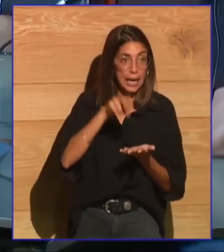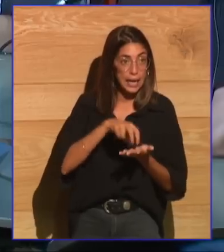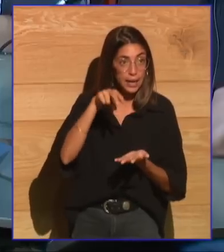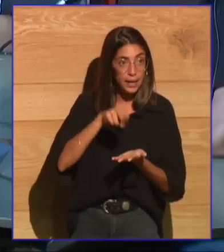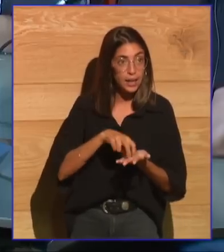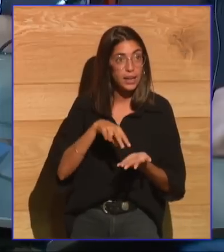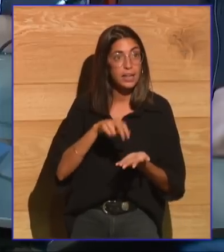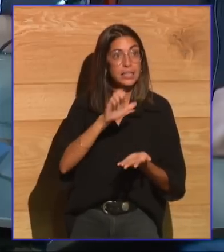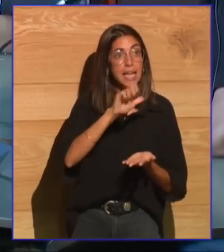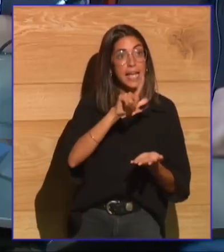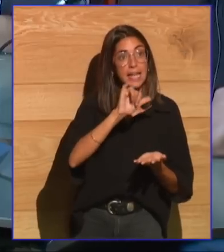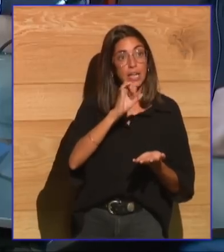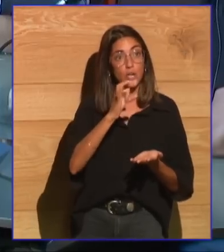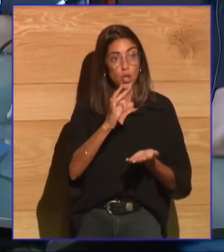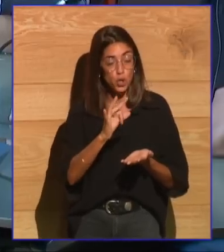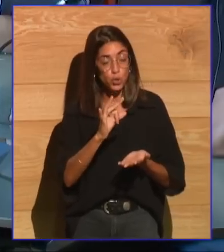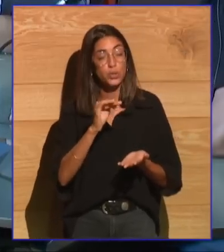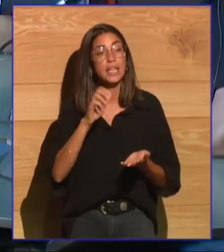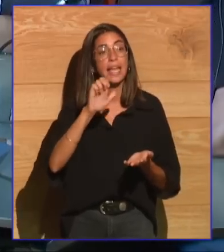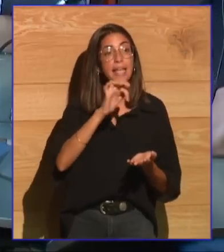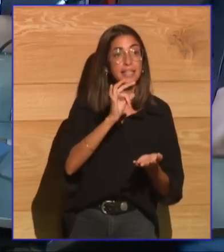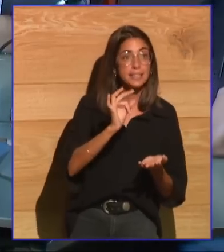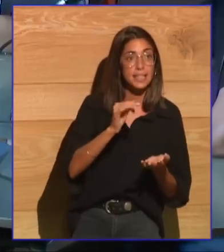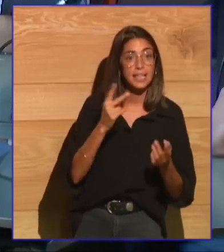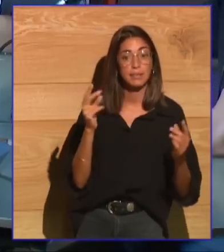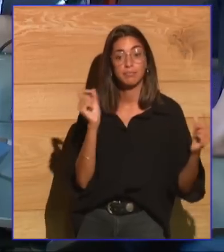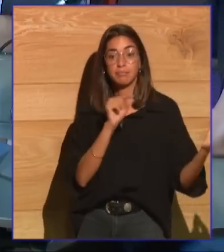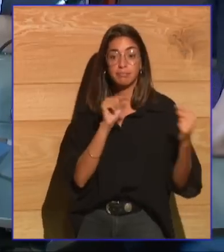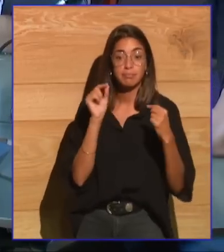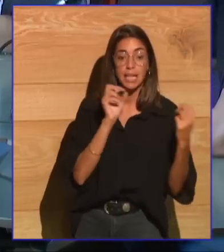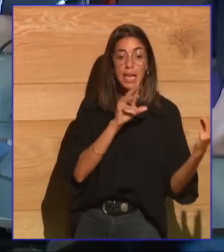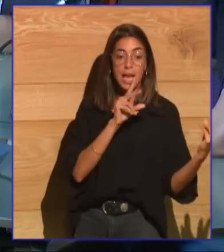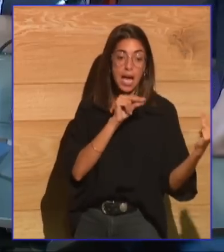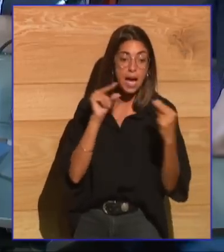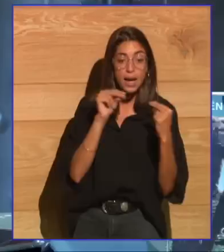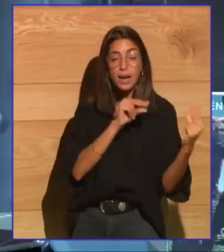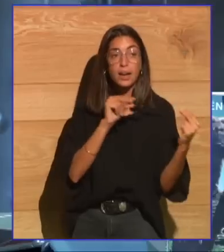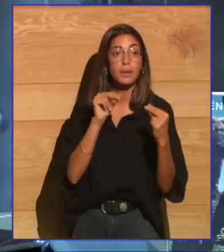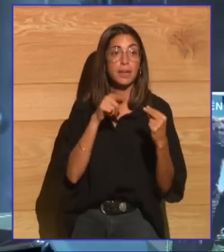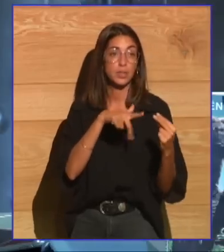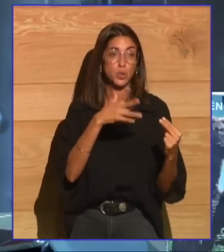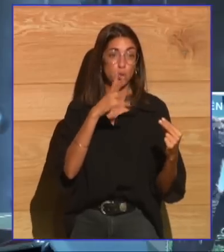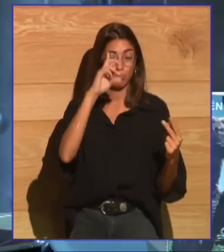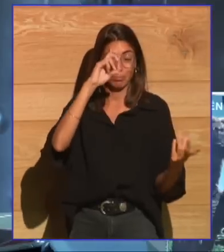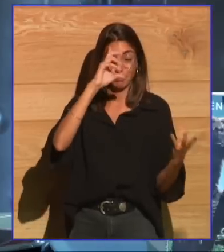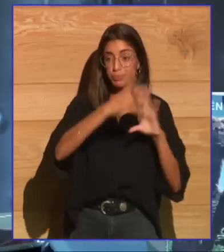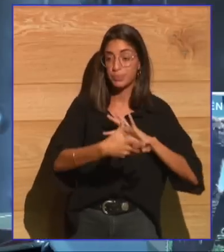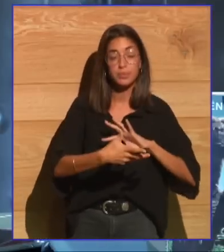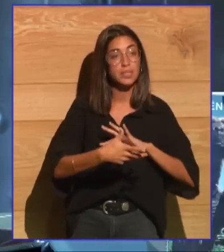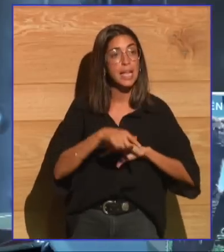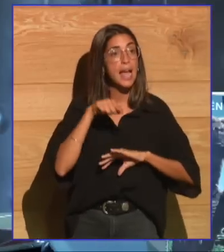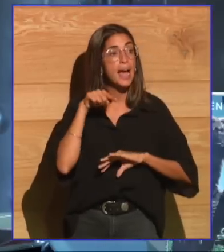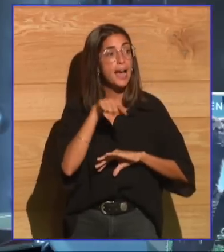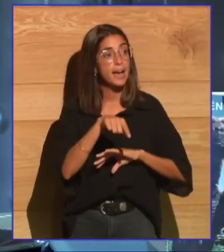él yo lo que le está sucediendo a ete que además se hablan entre ellas eso eso es una auténtica locura si aquí tenemos otra